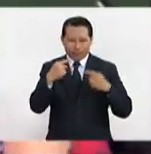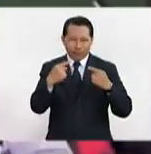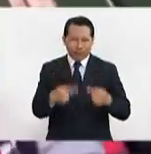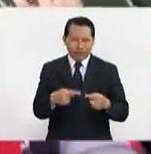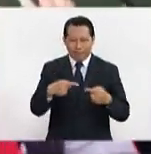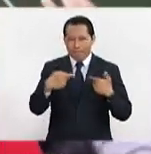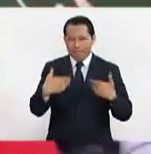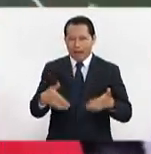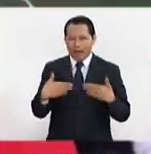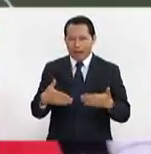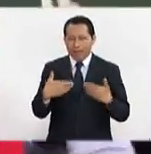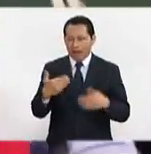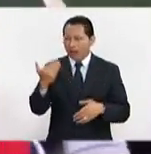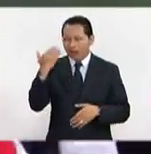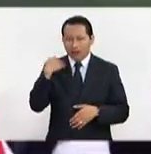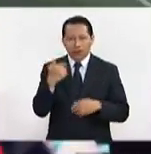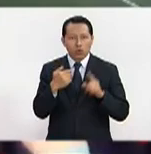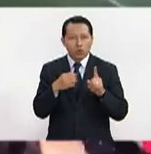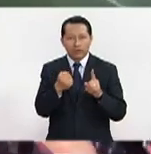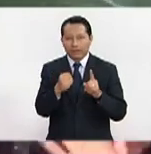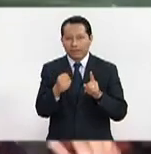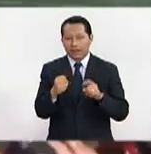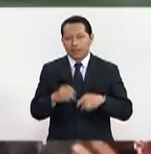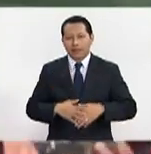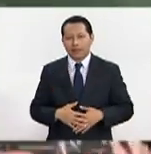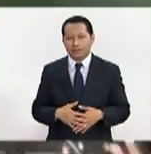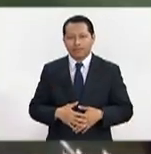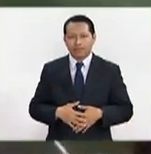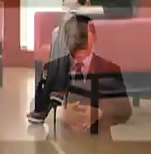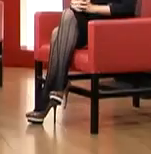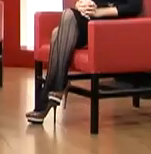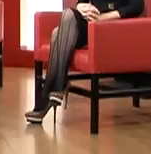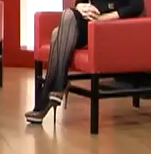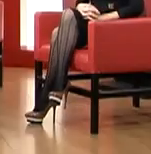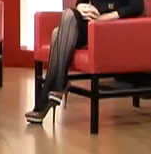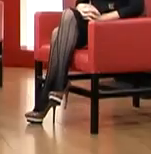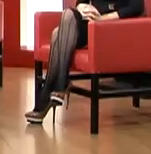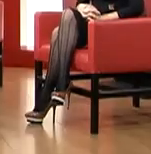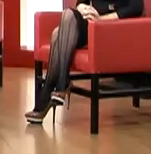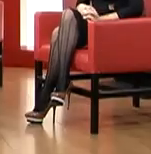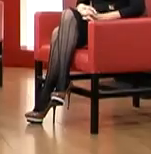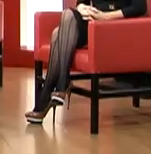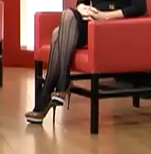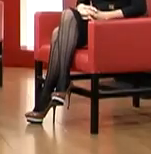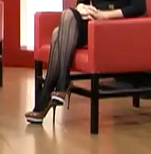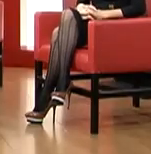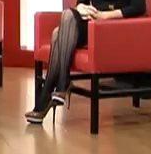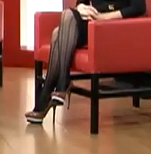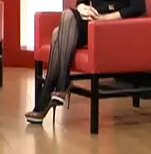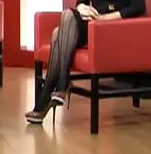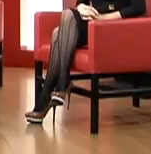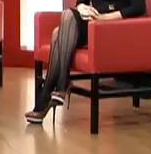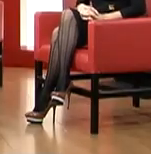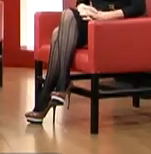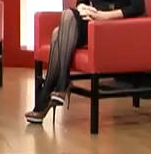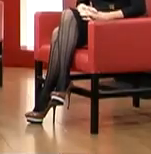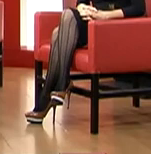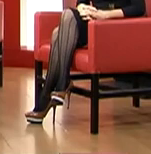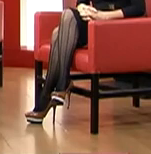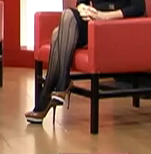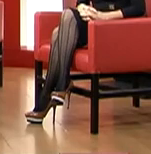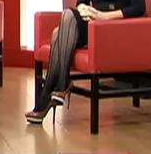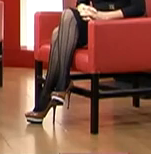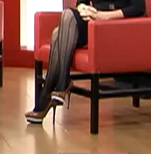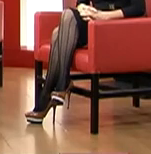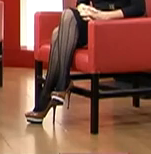contra Panamá del pasado 1 de septiembre. Muchas gracias, que pasen un exitoso martes. Nosotros